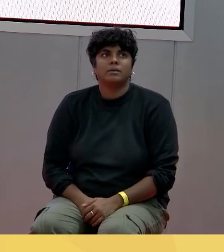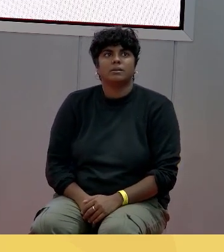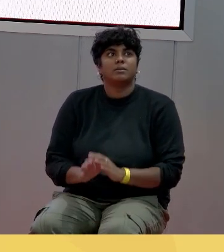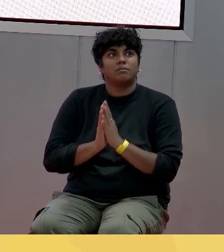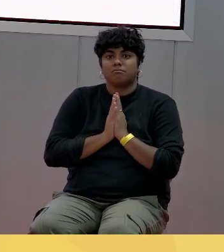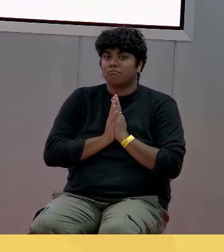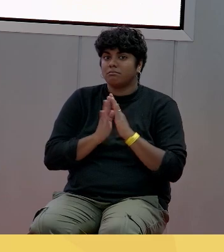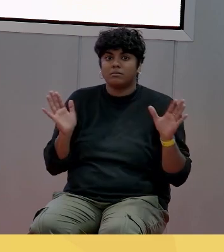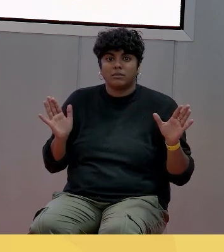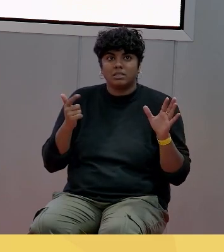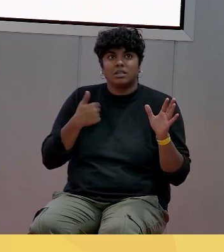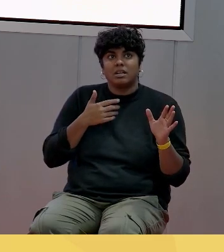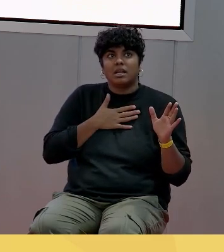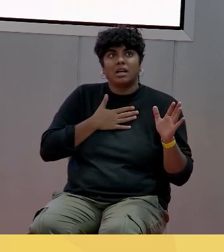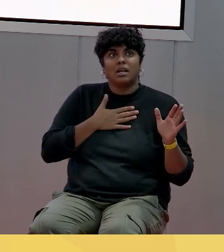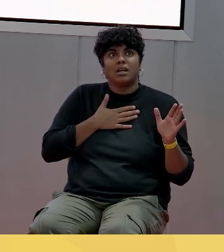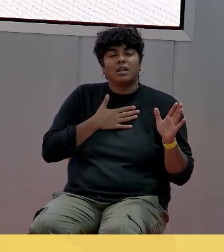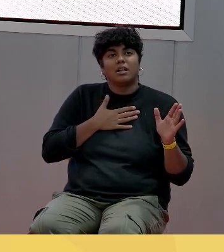esto termino y quiero hacer algunas